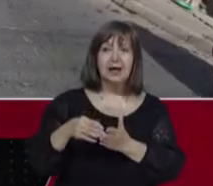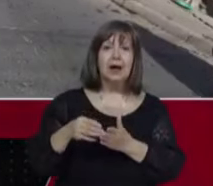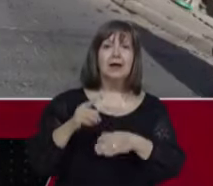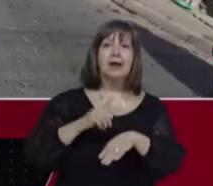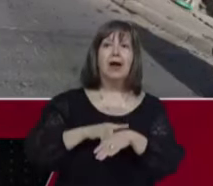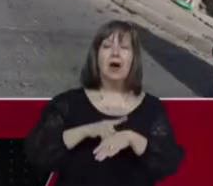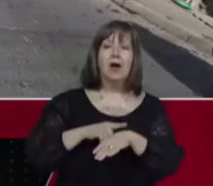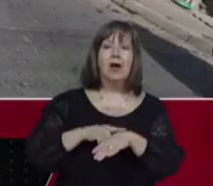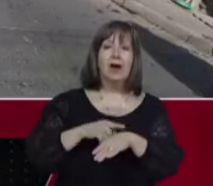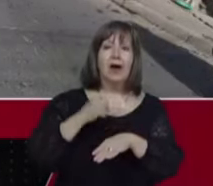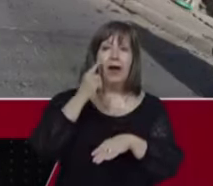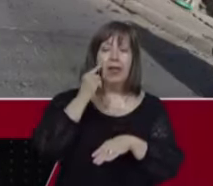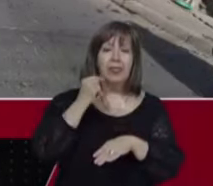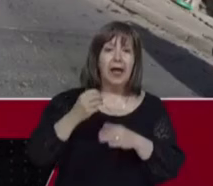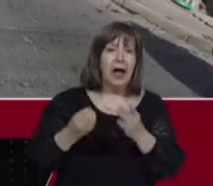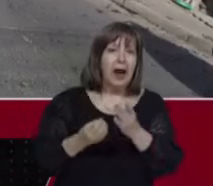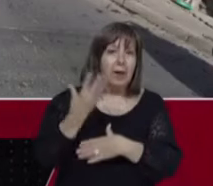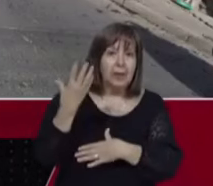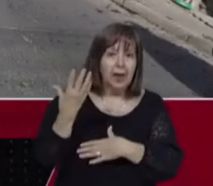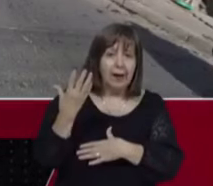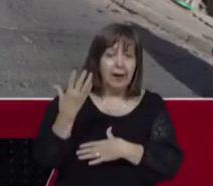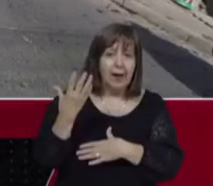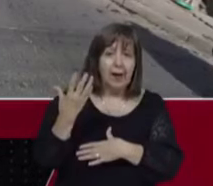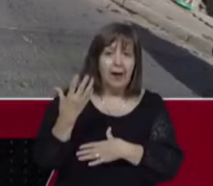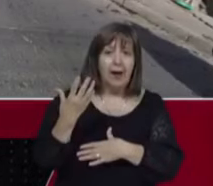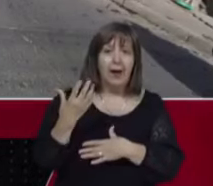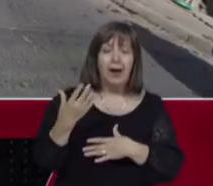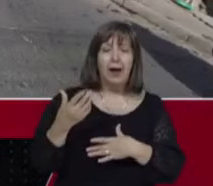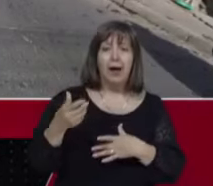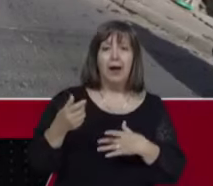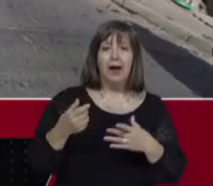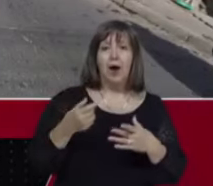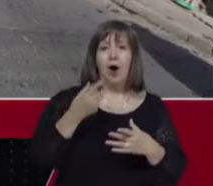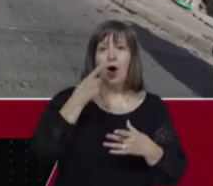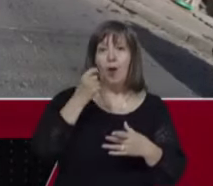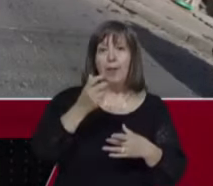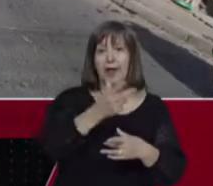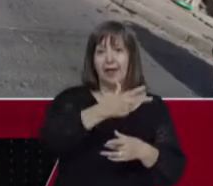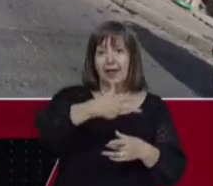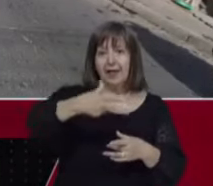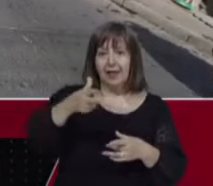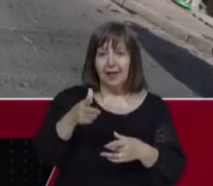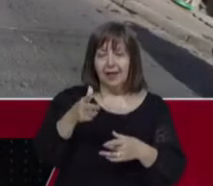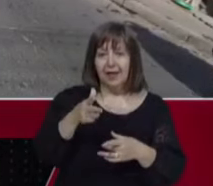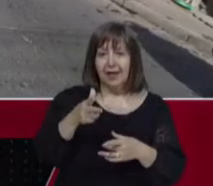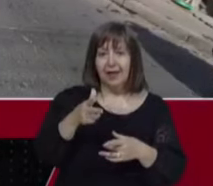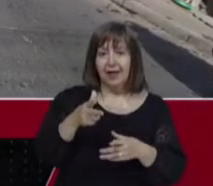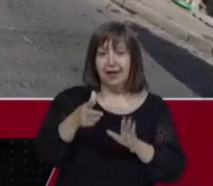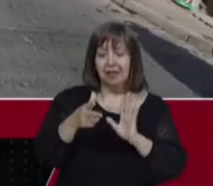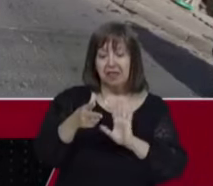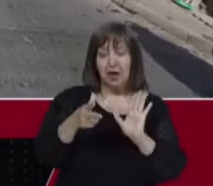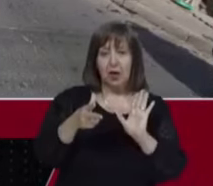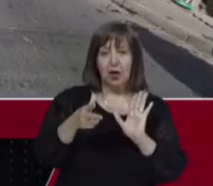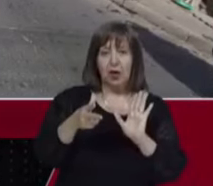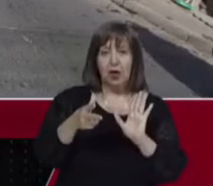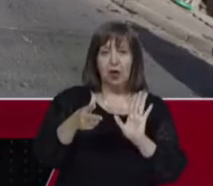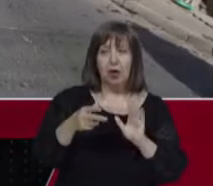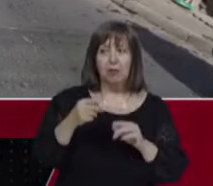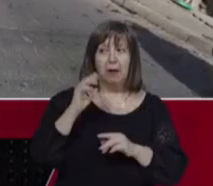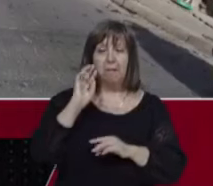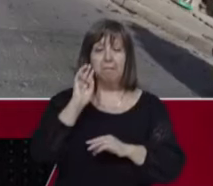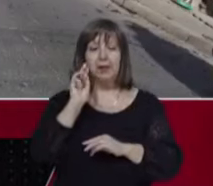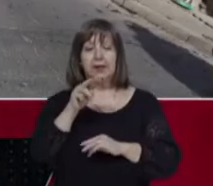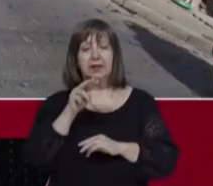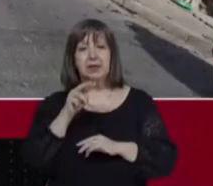la víctima había dejado la camioneta estacionada allí en plena avenida, Claro. ahí en San Rafael, y los delincuentes